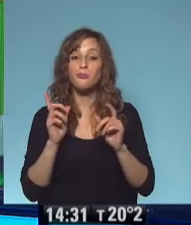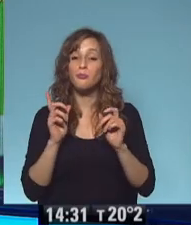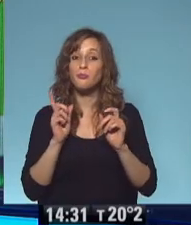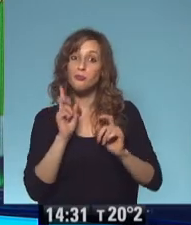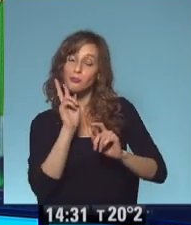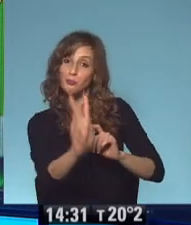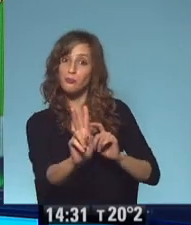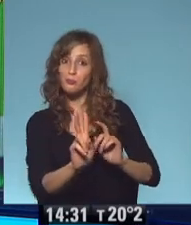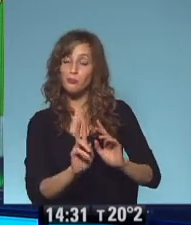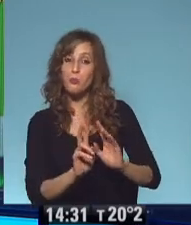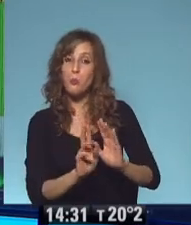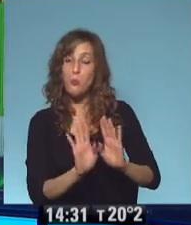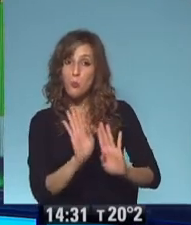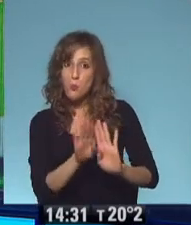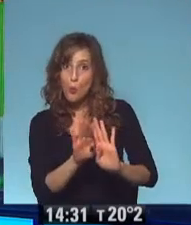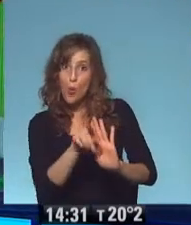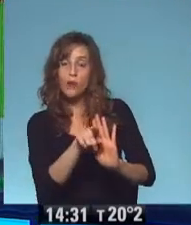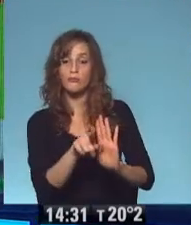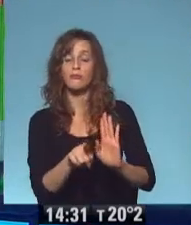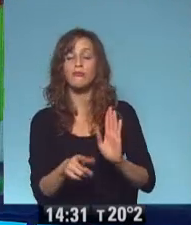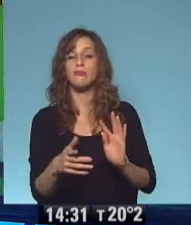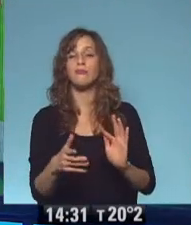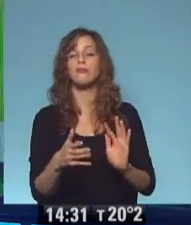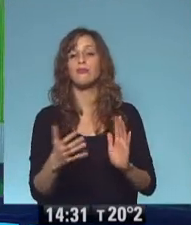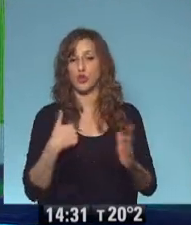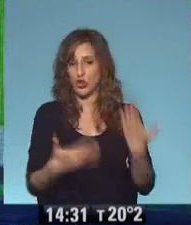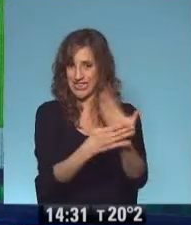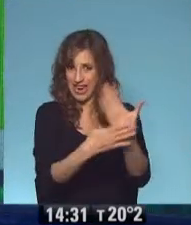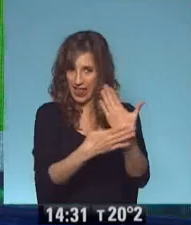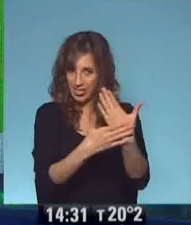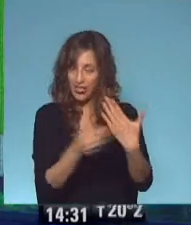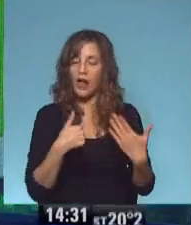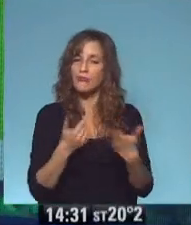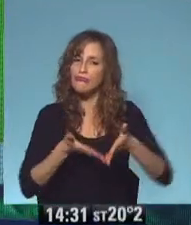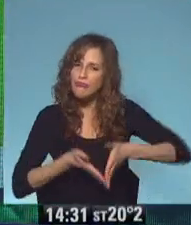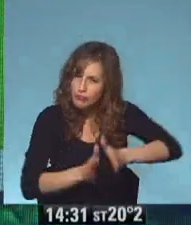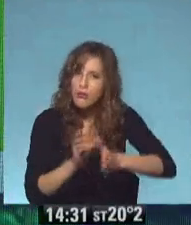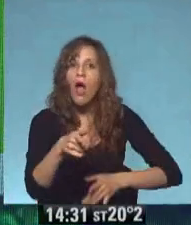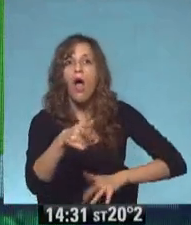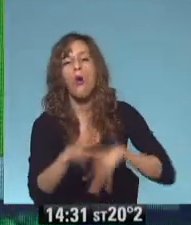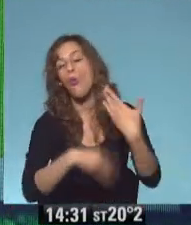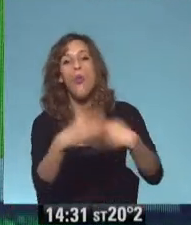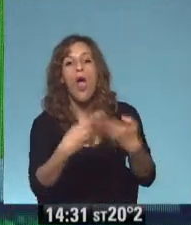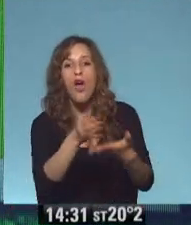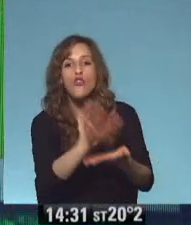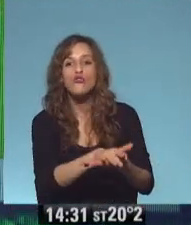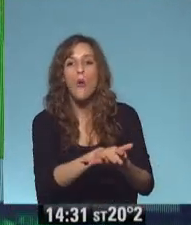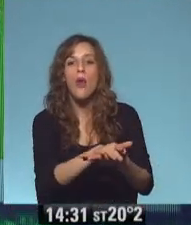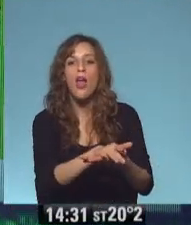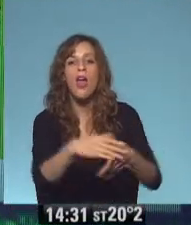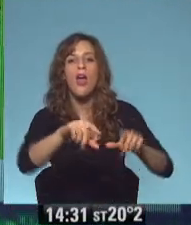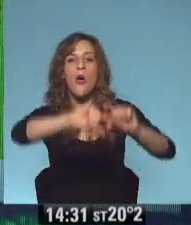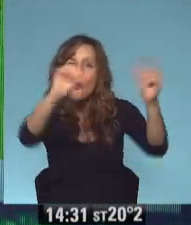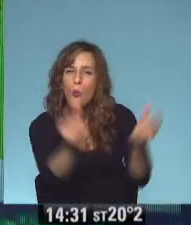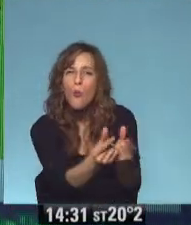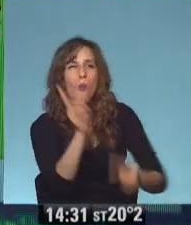este lado, de la mano en la que escribo, sí. Que es la izquierda, porque yo soy zurdo, veo la rueda de la fortuna. Bien. Y me quedo mirando un rato, ahí